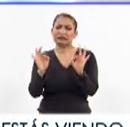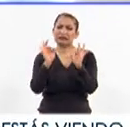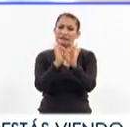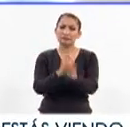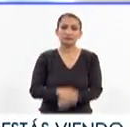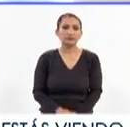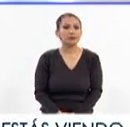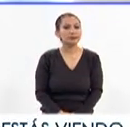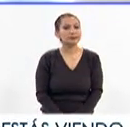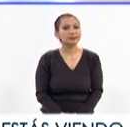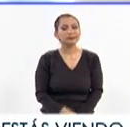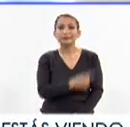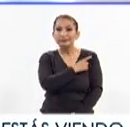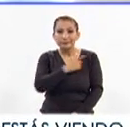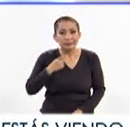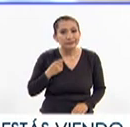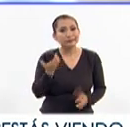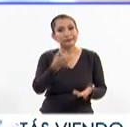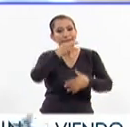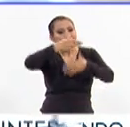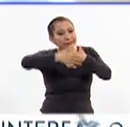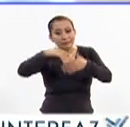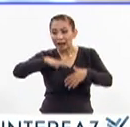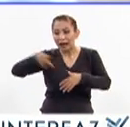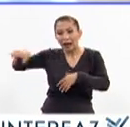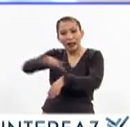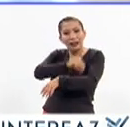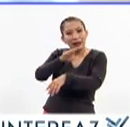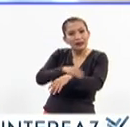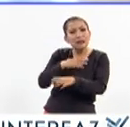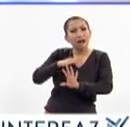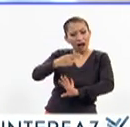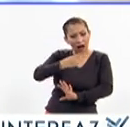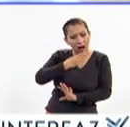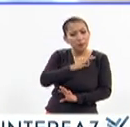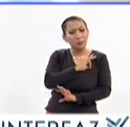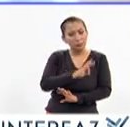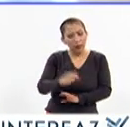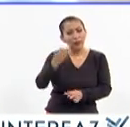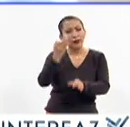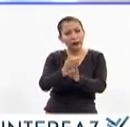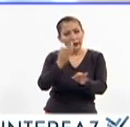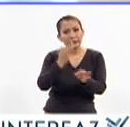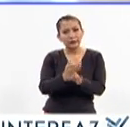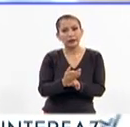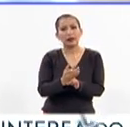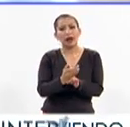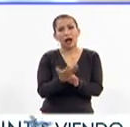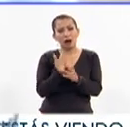importante. Tenemos que dar a conocer que las energías renovables ya son útiles y ya son